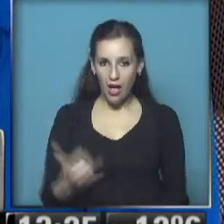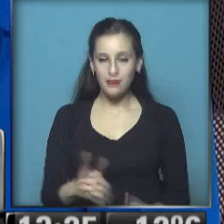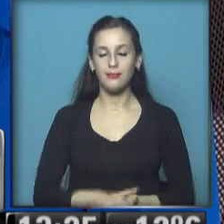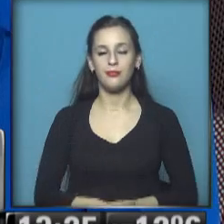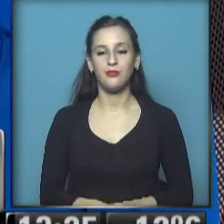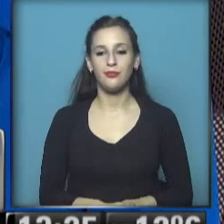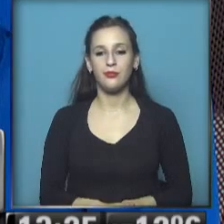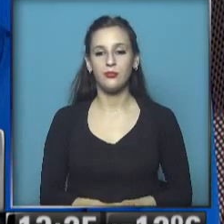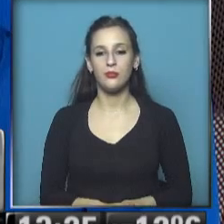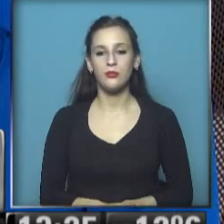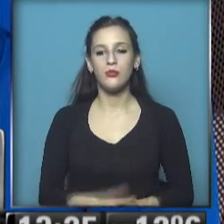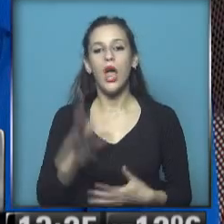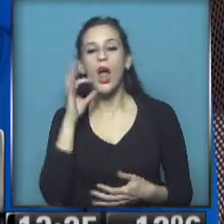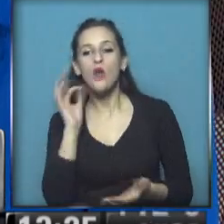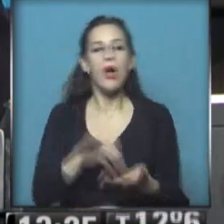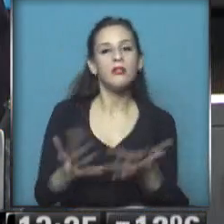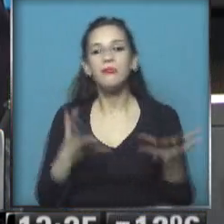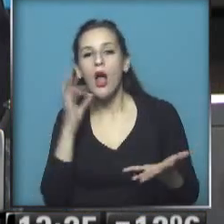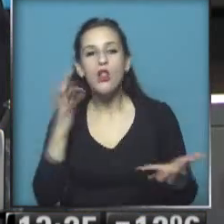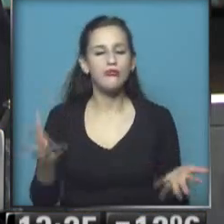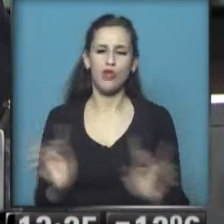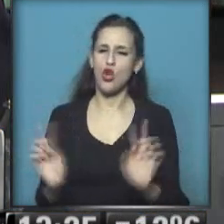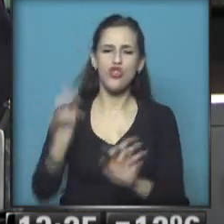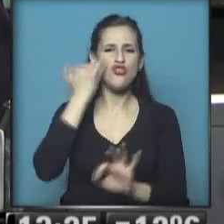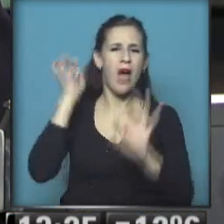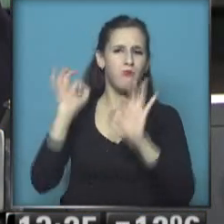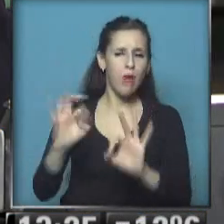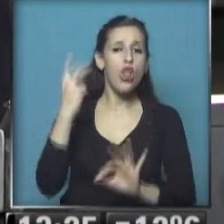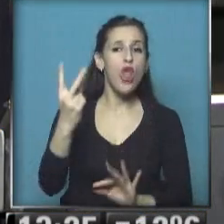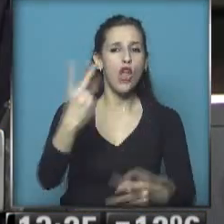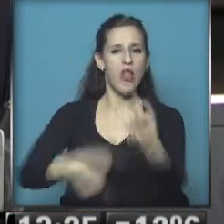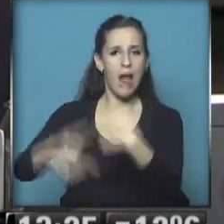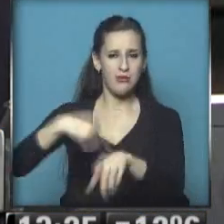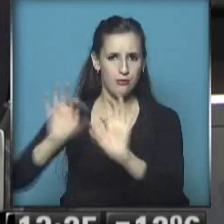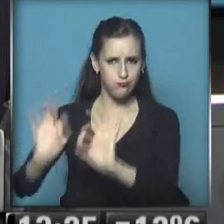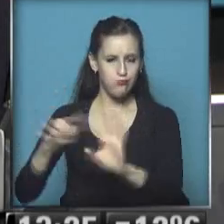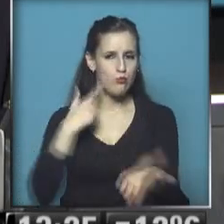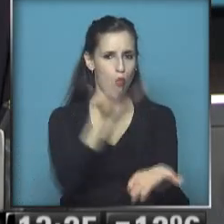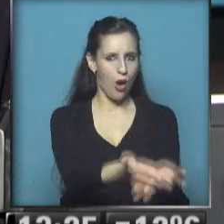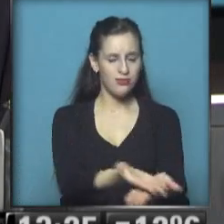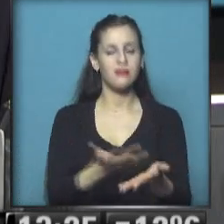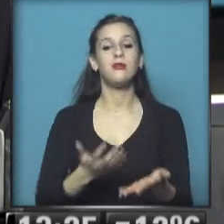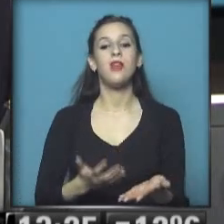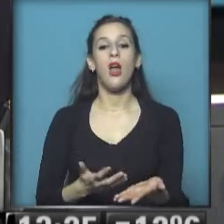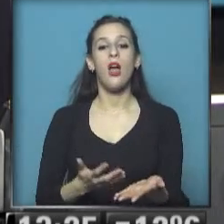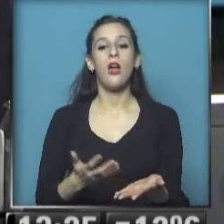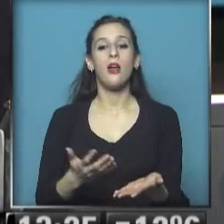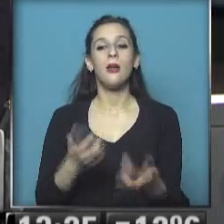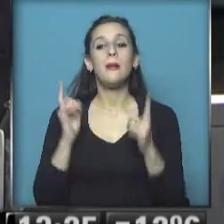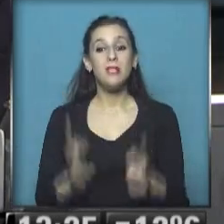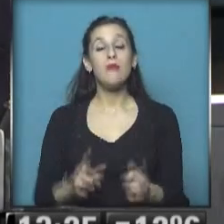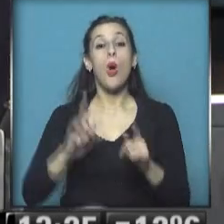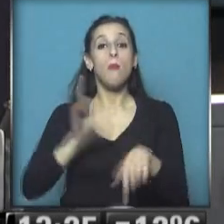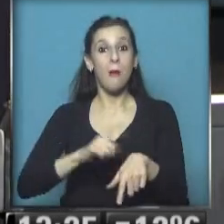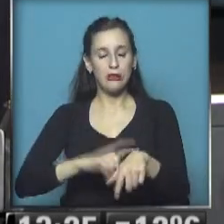no hay que hacer nada más en tu caso maría ya has presentado ambos trámites recordemos el prenatal con motivo de durante la gestación